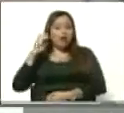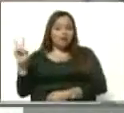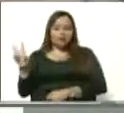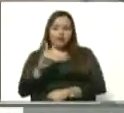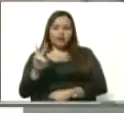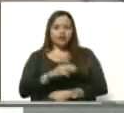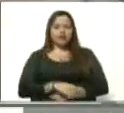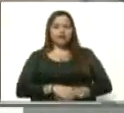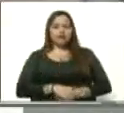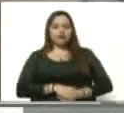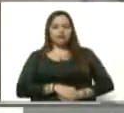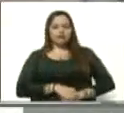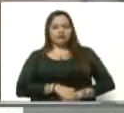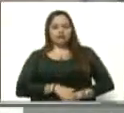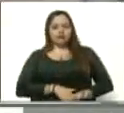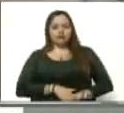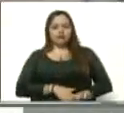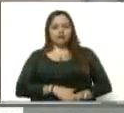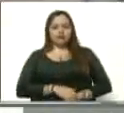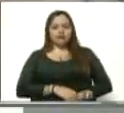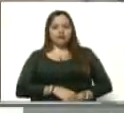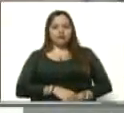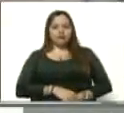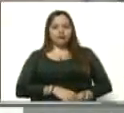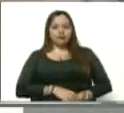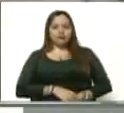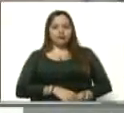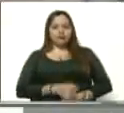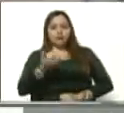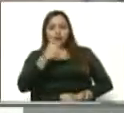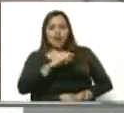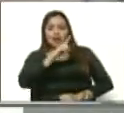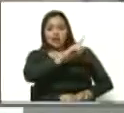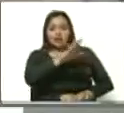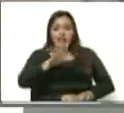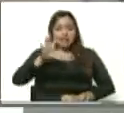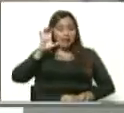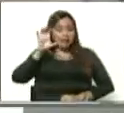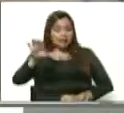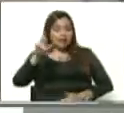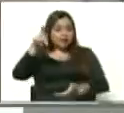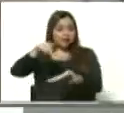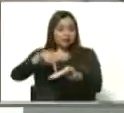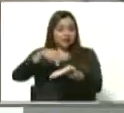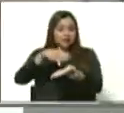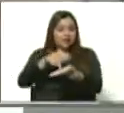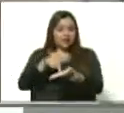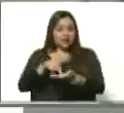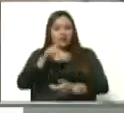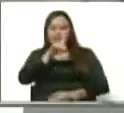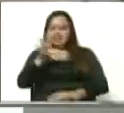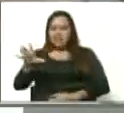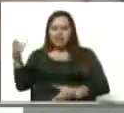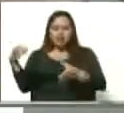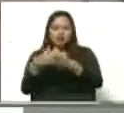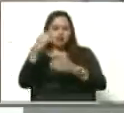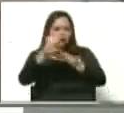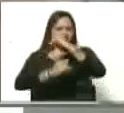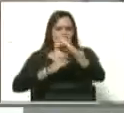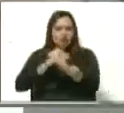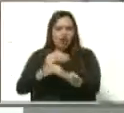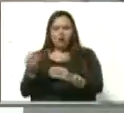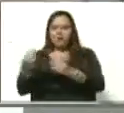Venezuela. Entonces vamos a tener presentes 15 países, 15 delegaciones internacionales con